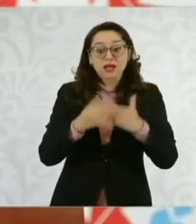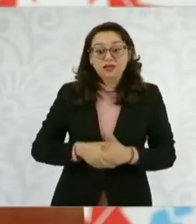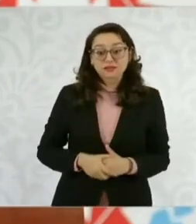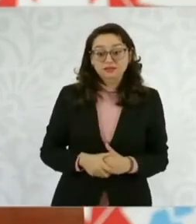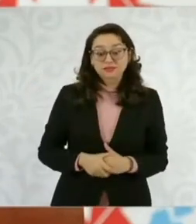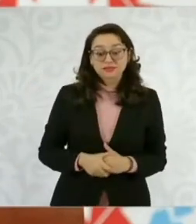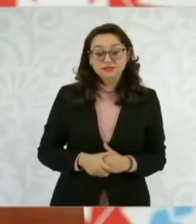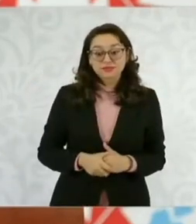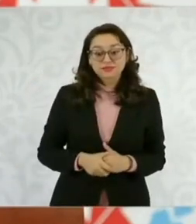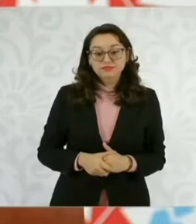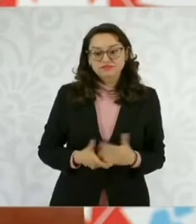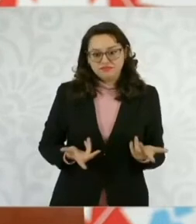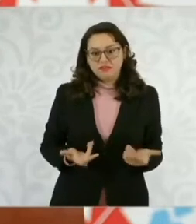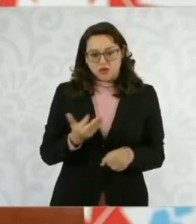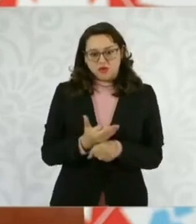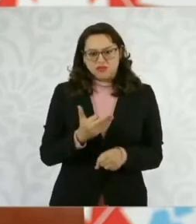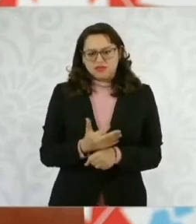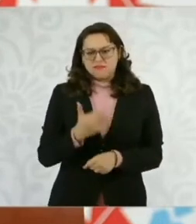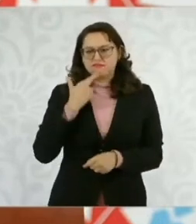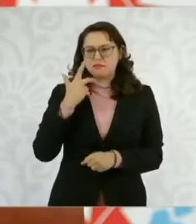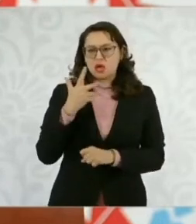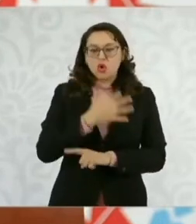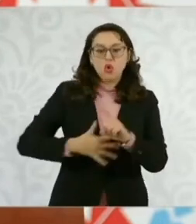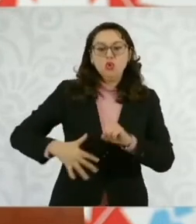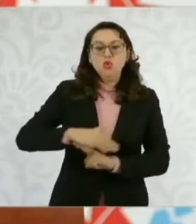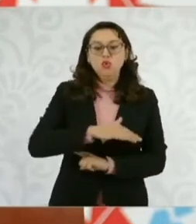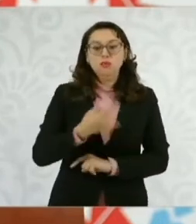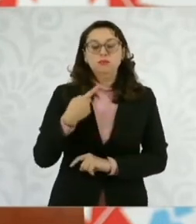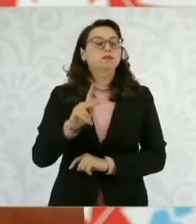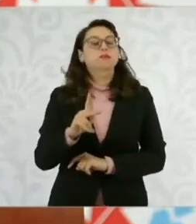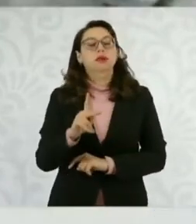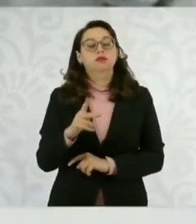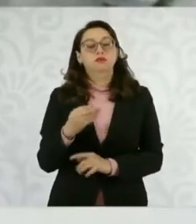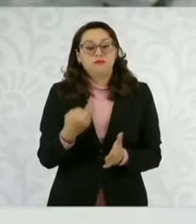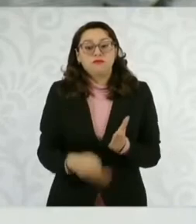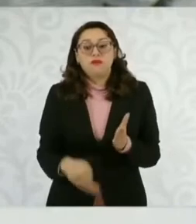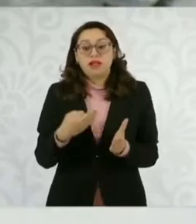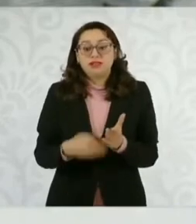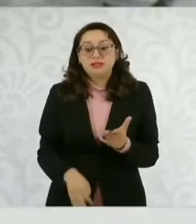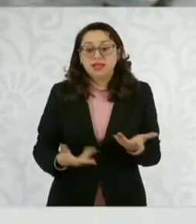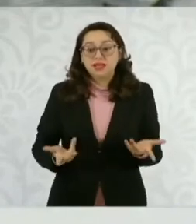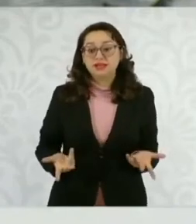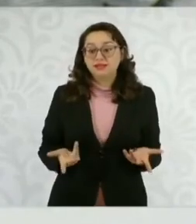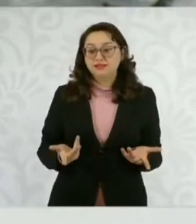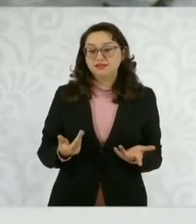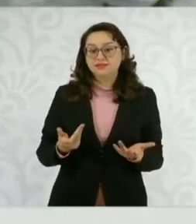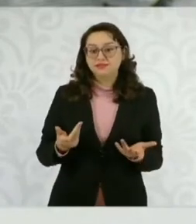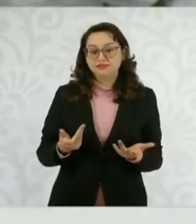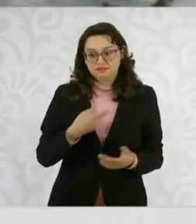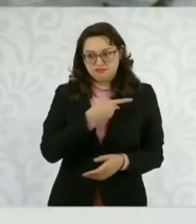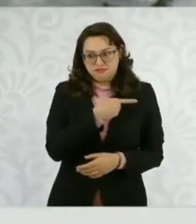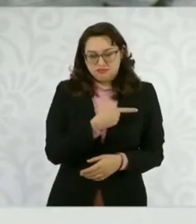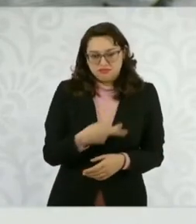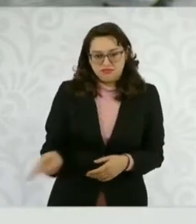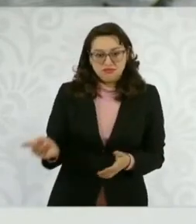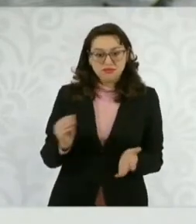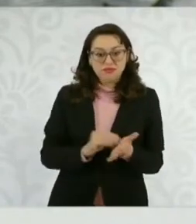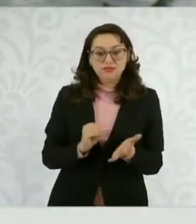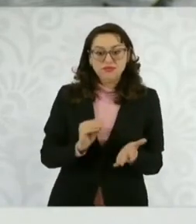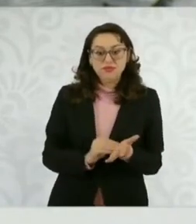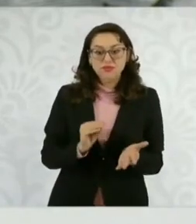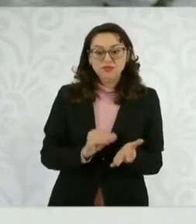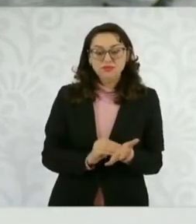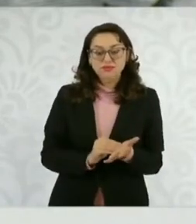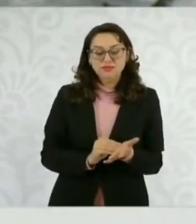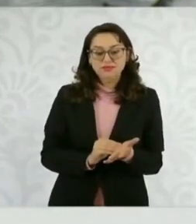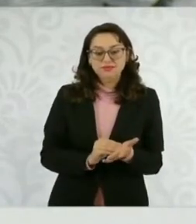muchos años, pero de todas maneras siguen siendo de los sectores de mayor pobreza en nuestro país.